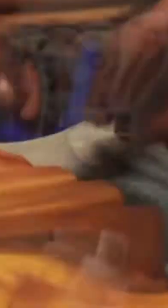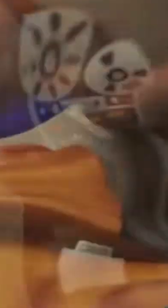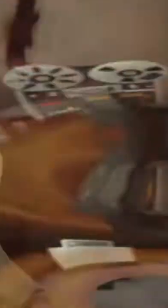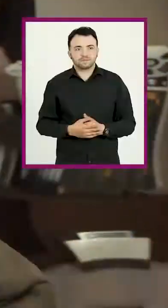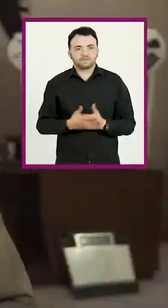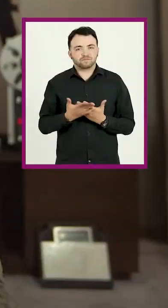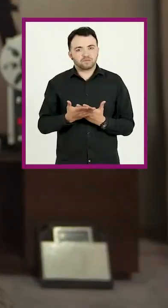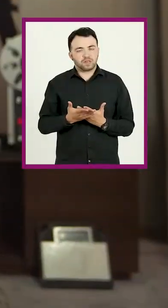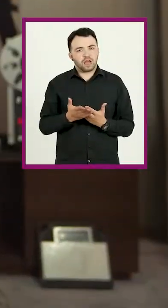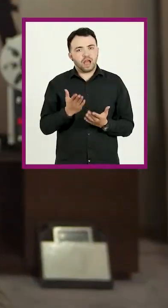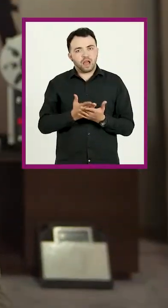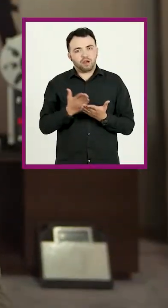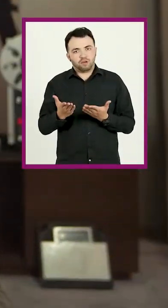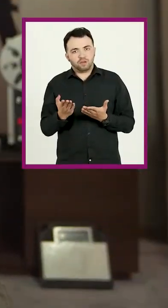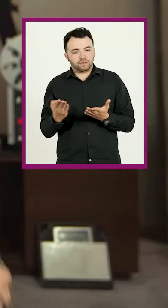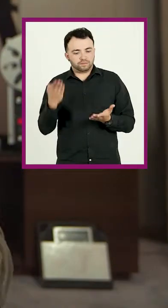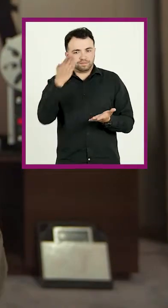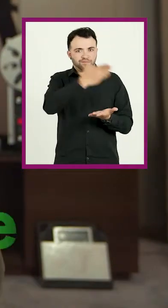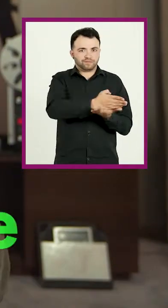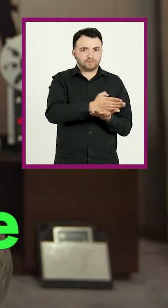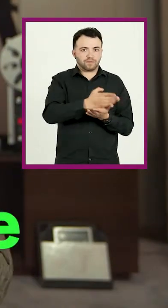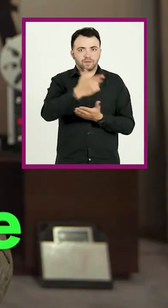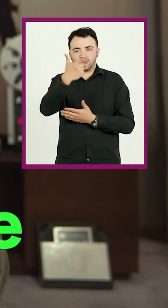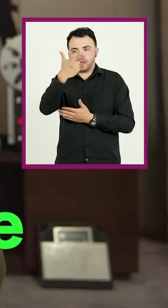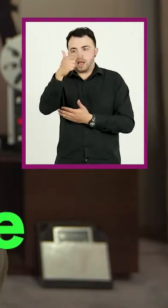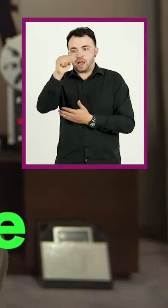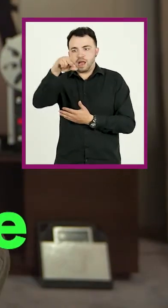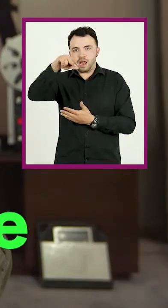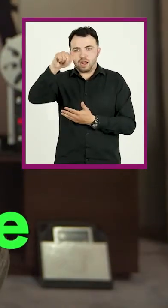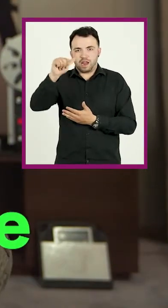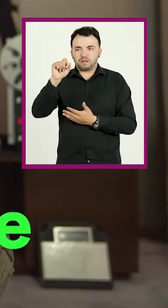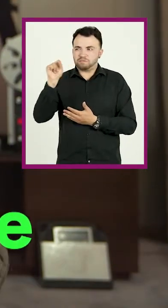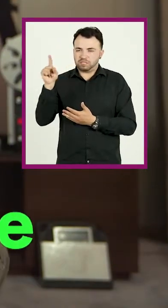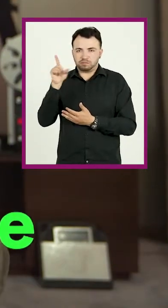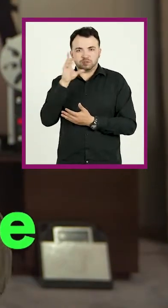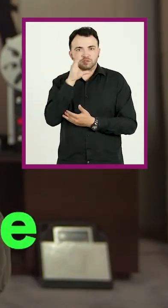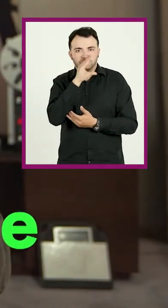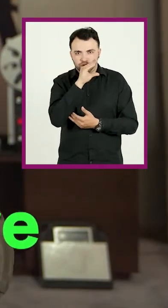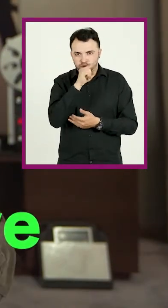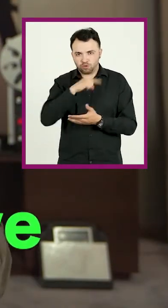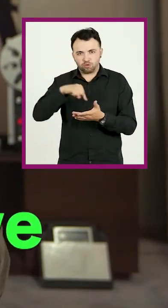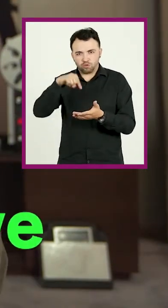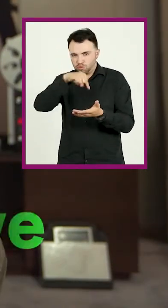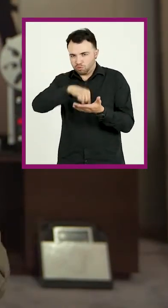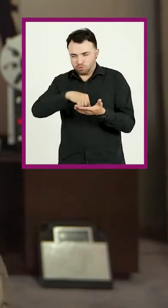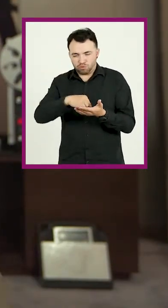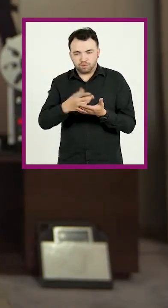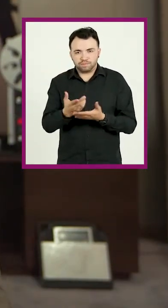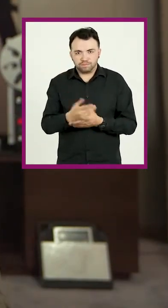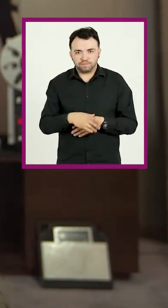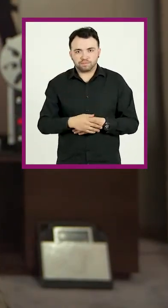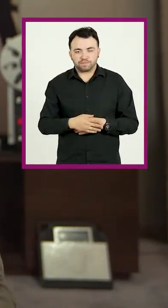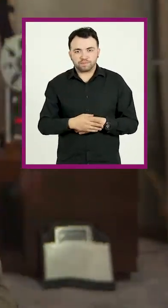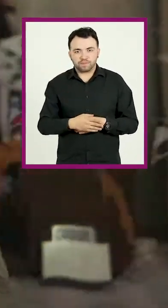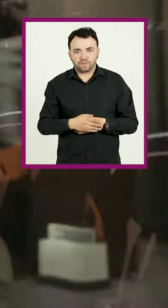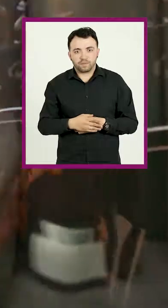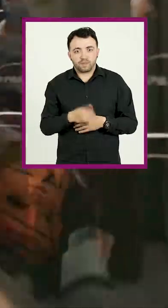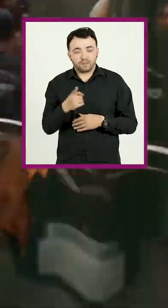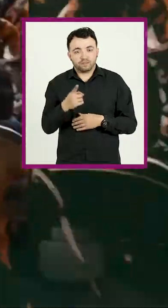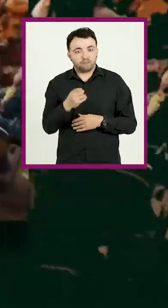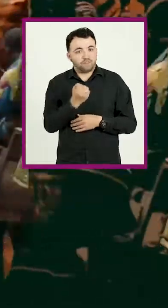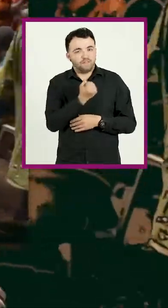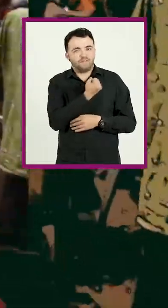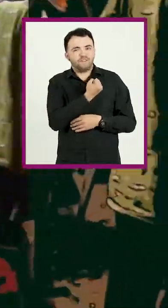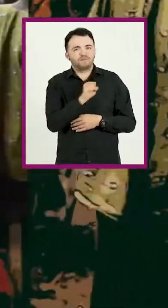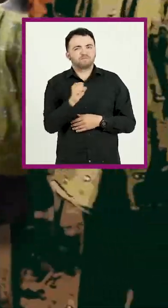Ahora vámonos a Ghana en particular. Ahí están los Anloewe, que es una etnia cercana a la costa occidental y que son